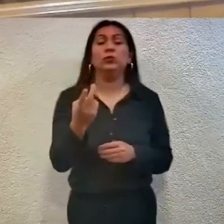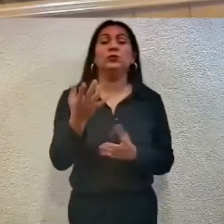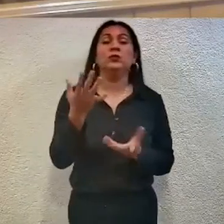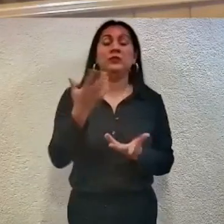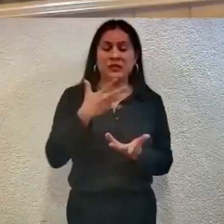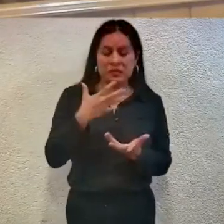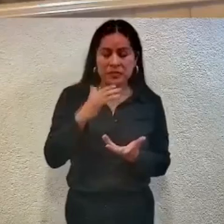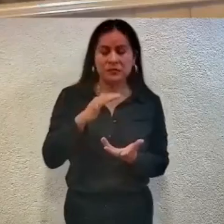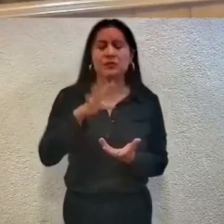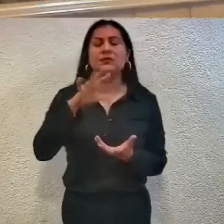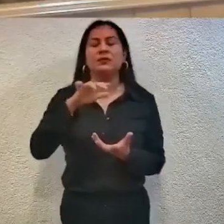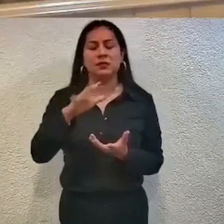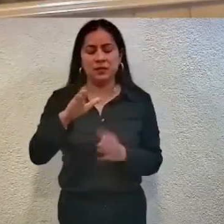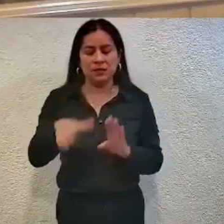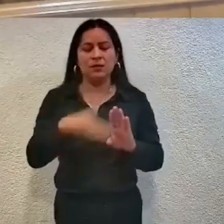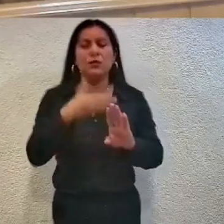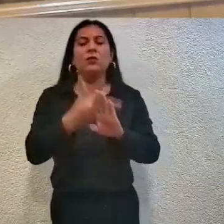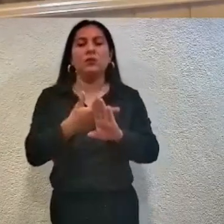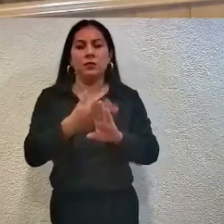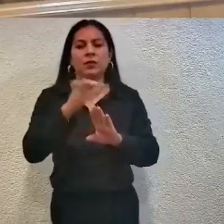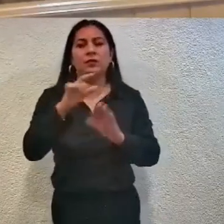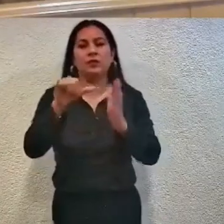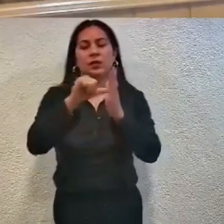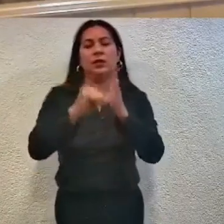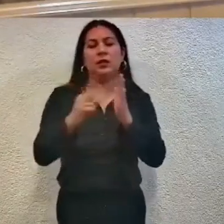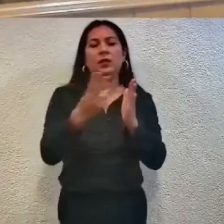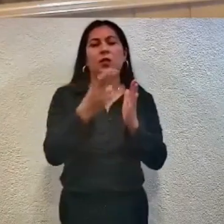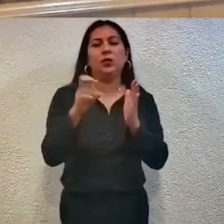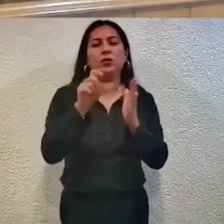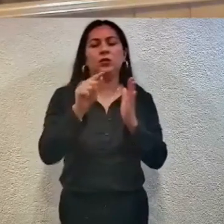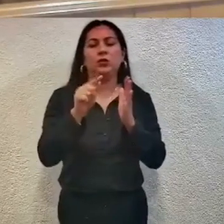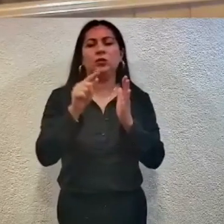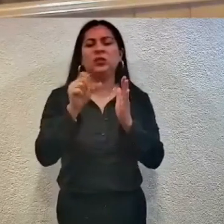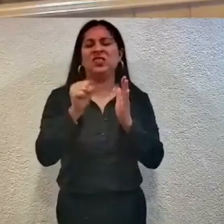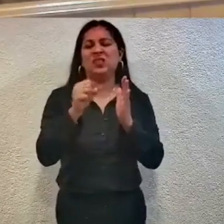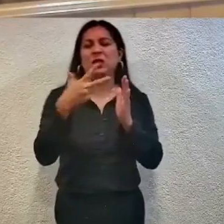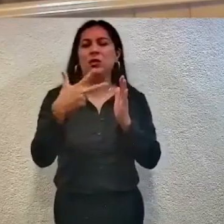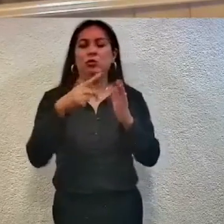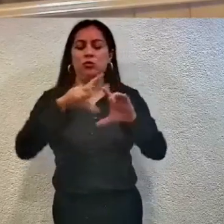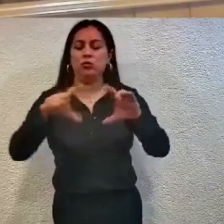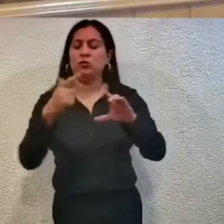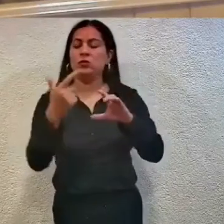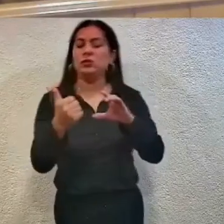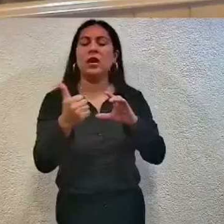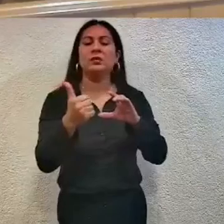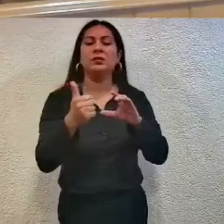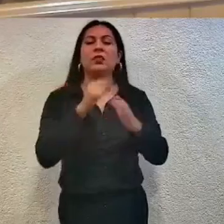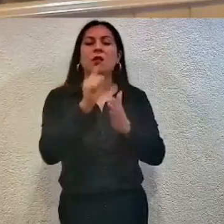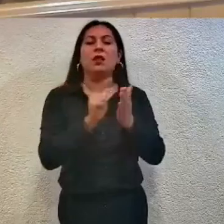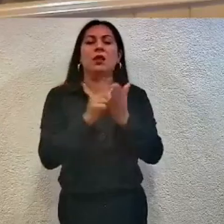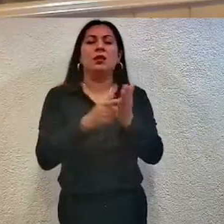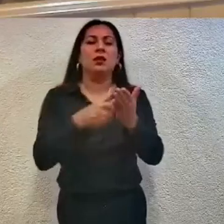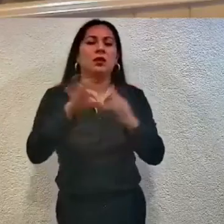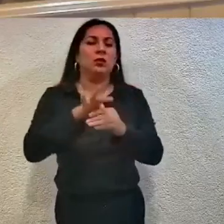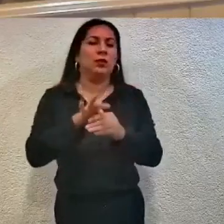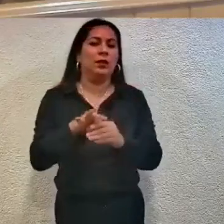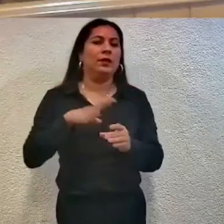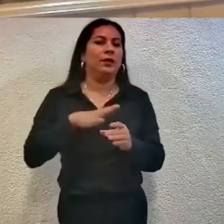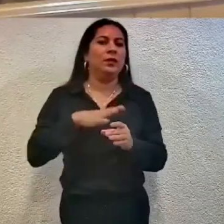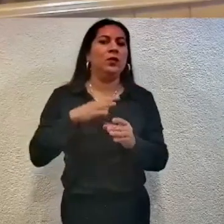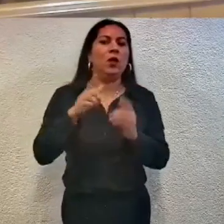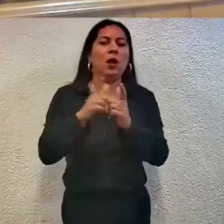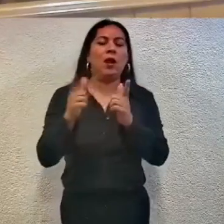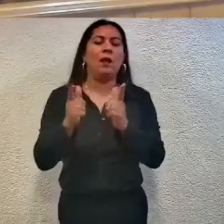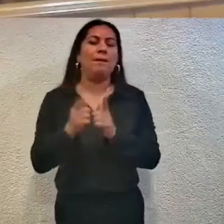Gabriel. Segundo, se declara la existencia de la infracción prevista en el artículo 278, párrafo sexto de la